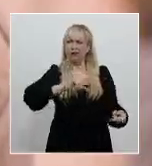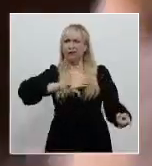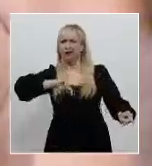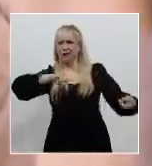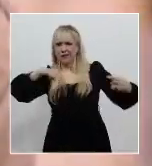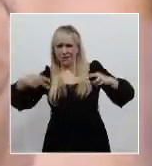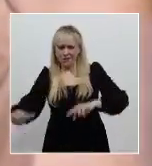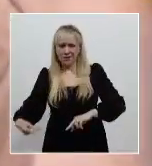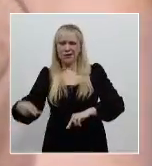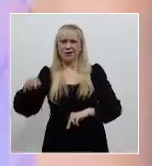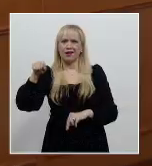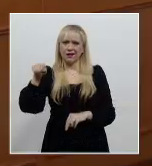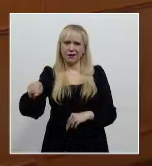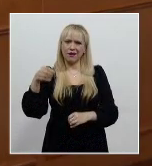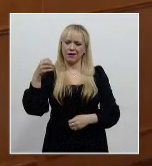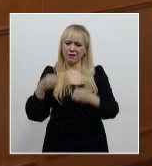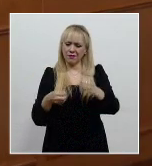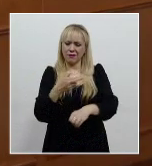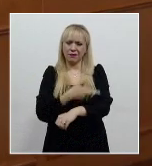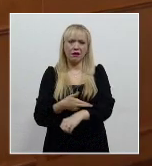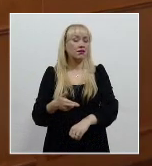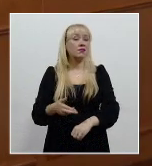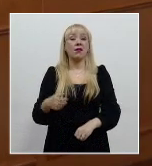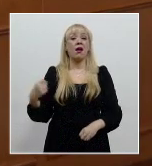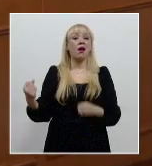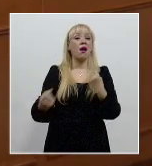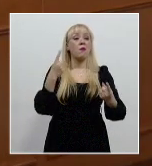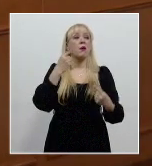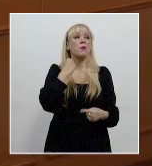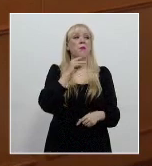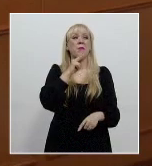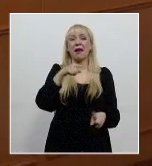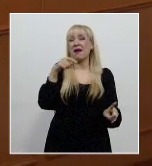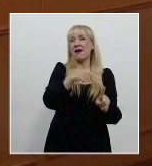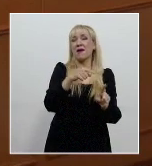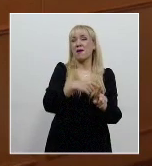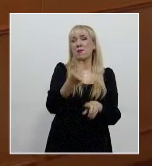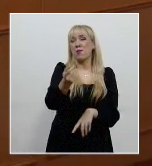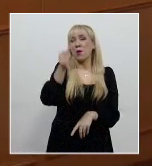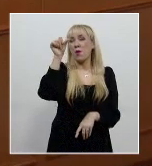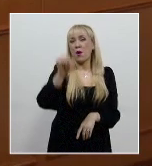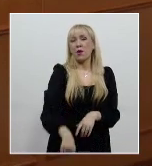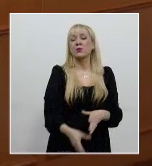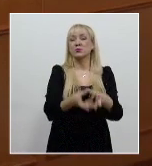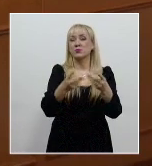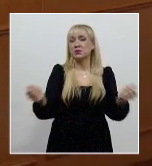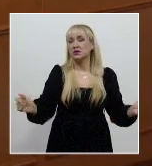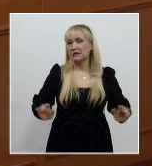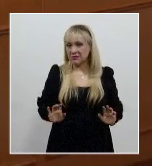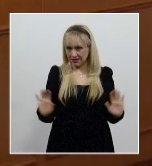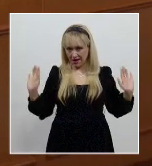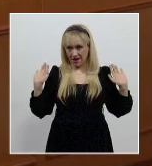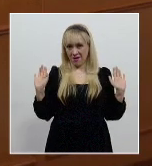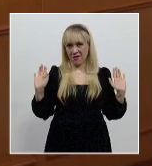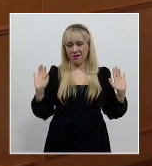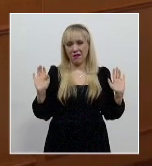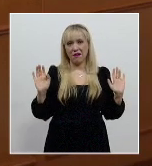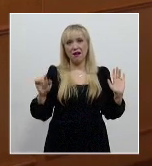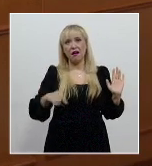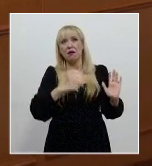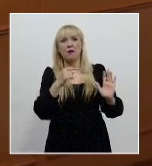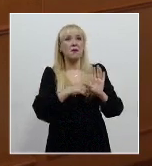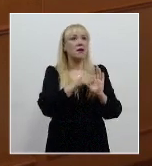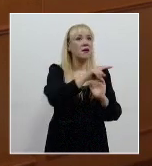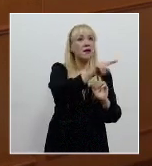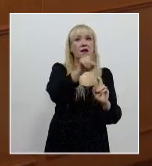de respuesta rápida. Algunos compañeros abogados piensan que cualquier centro de trabajo